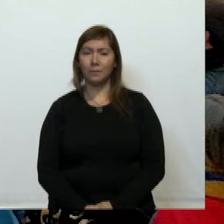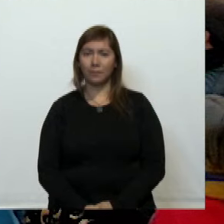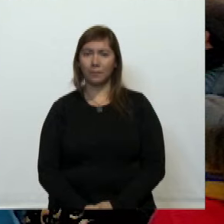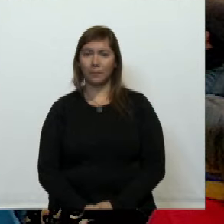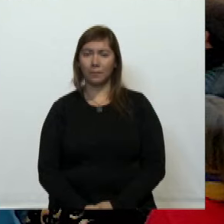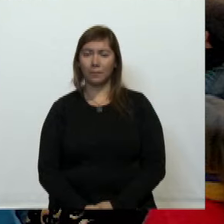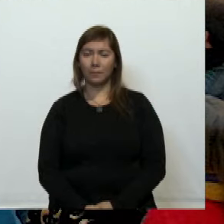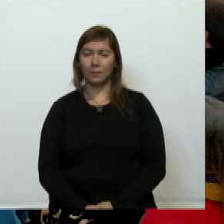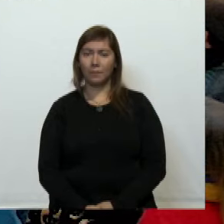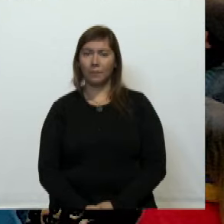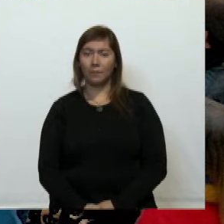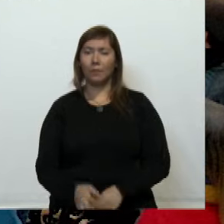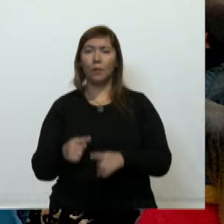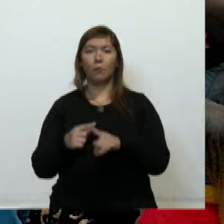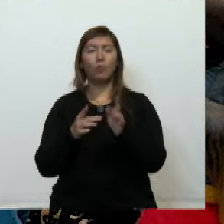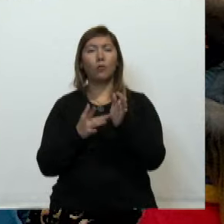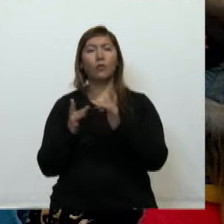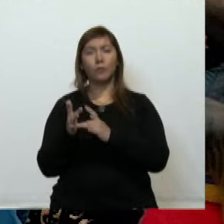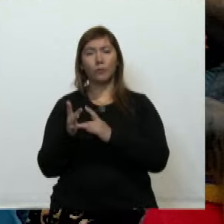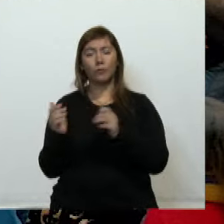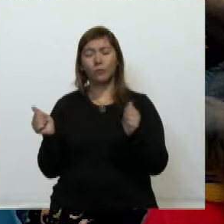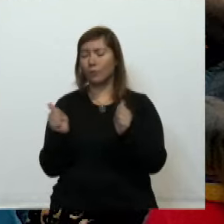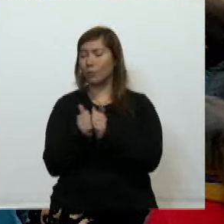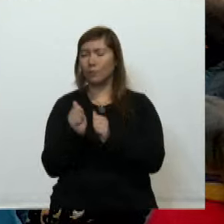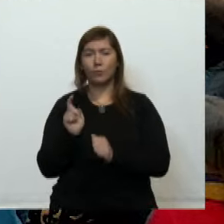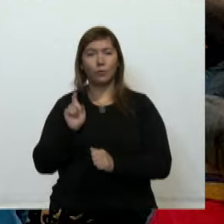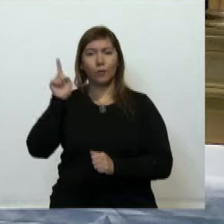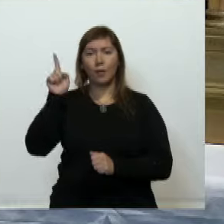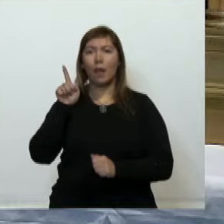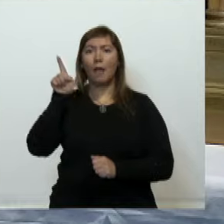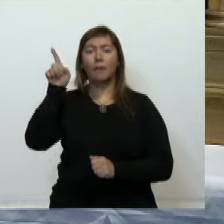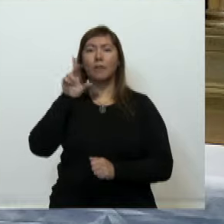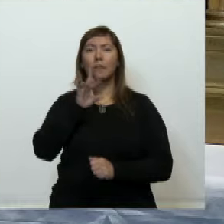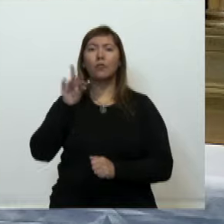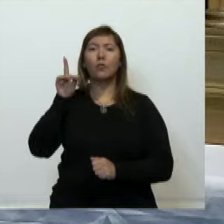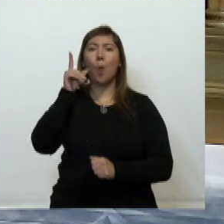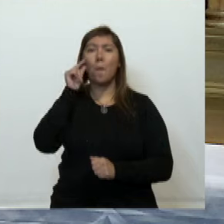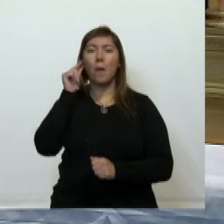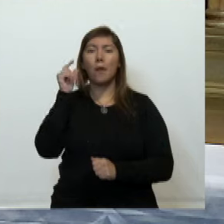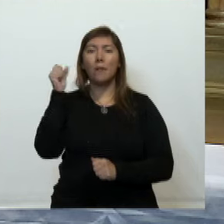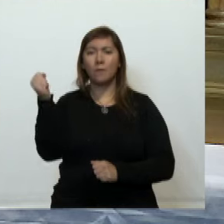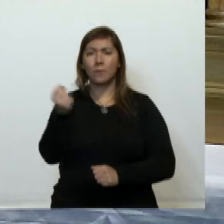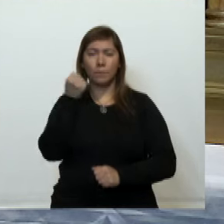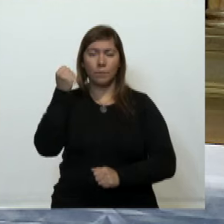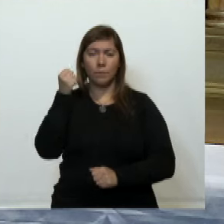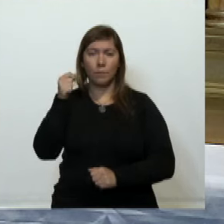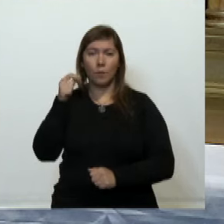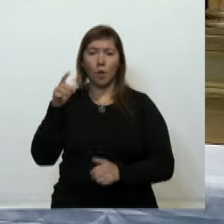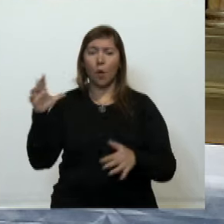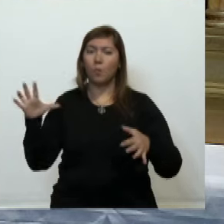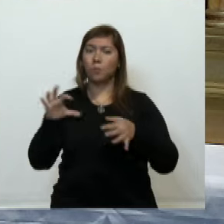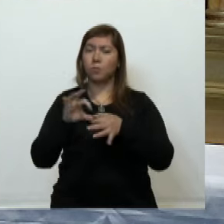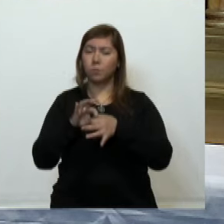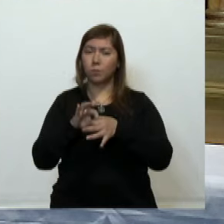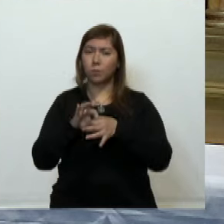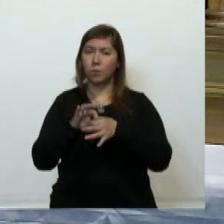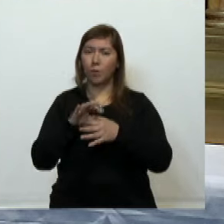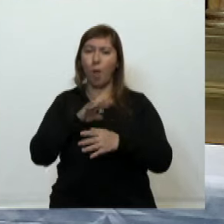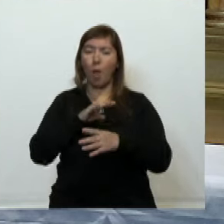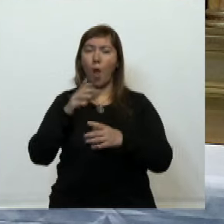Por Cristo, con Él y en Él, a ti, Dios Padre omnipotente, en la unidad del Espíritu Santo, todo honor y toda gloria por los siglos de